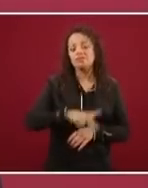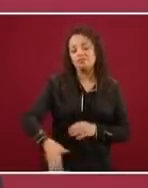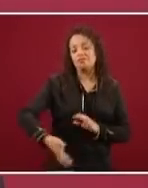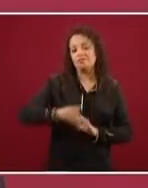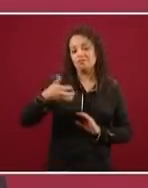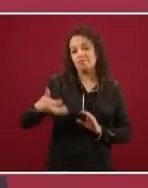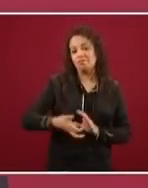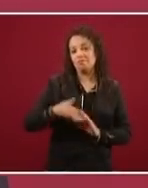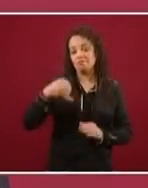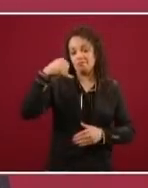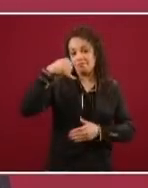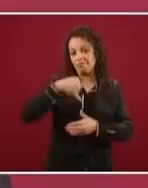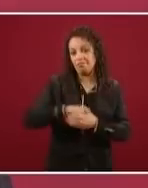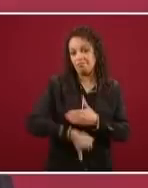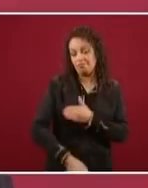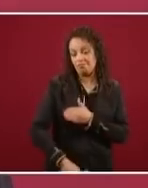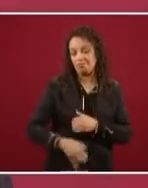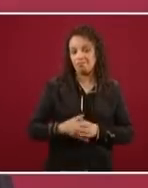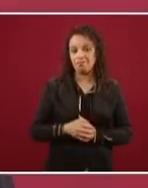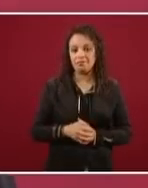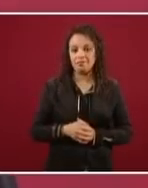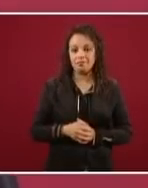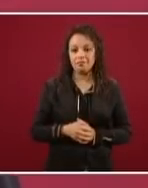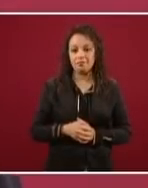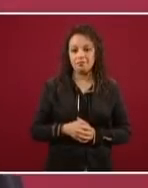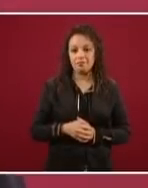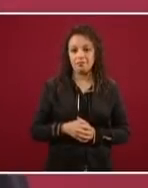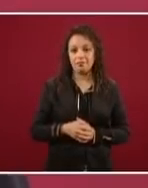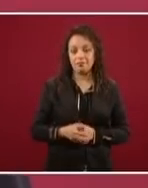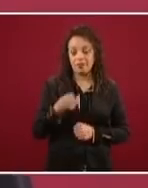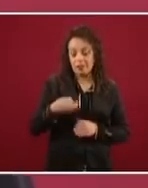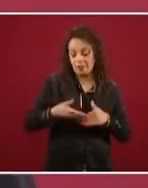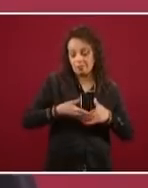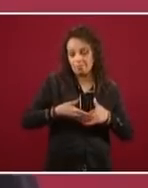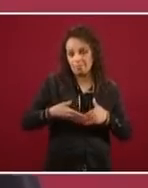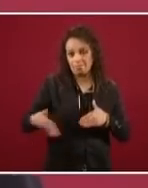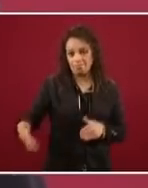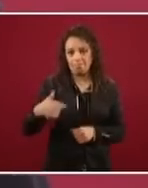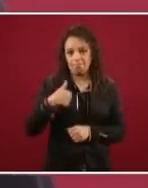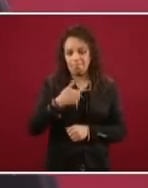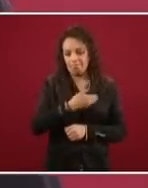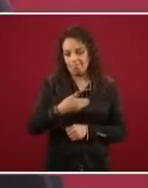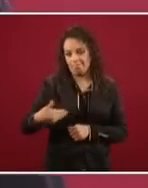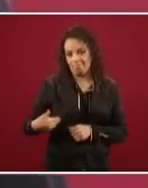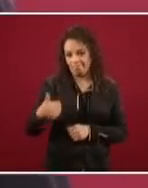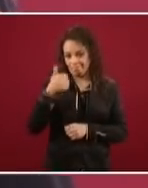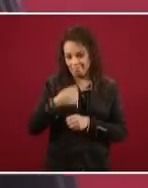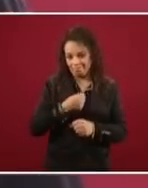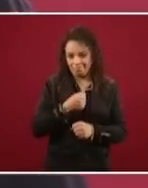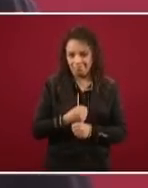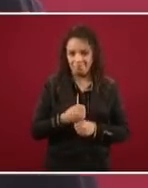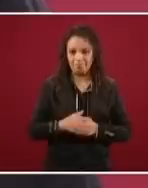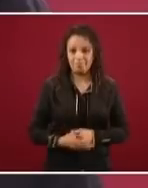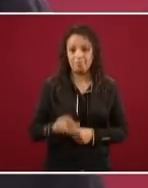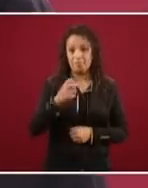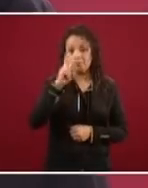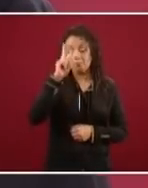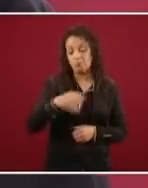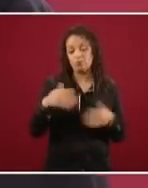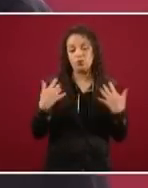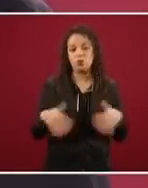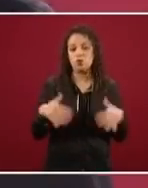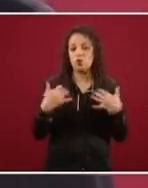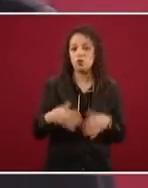petróleo y el sexenio pero yo celebro esto es una